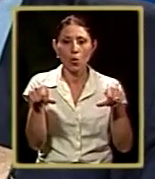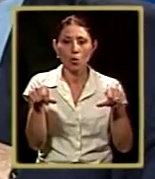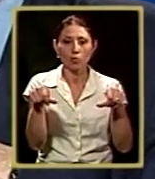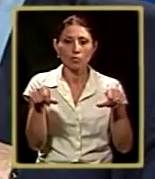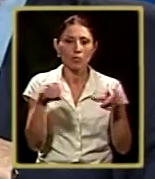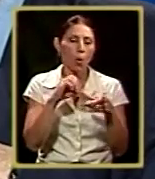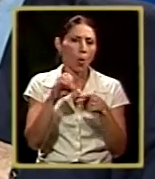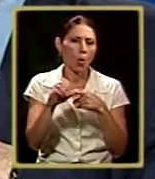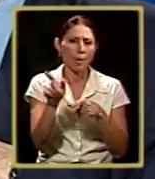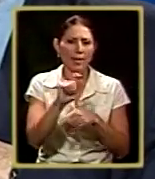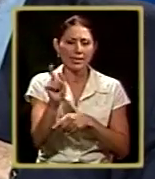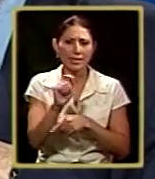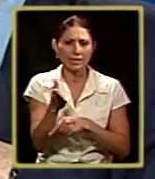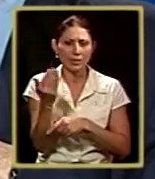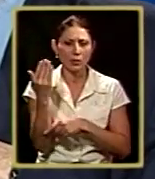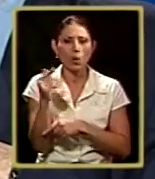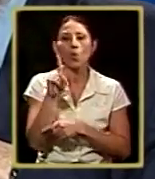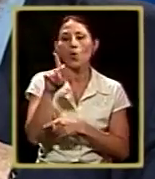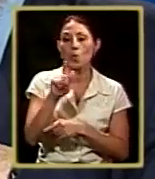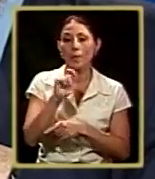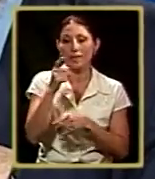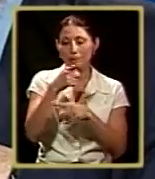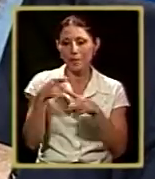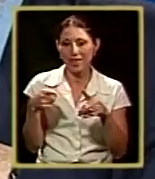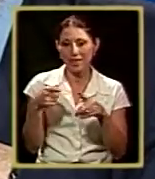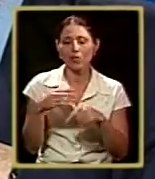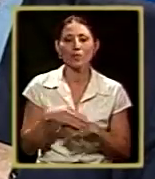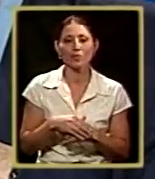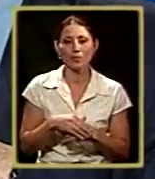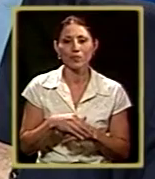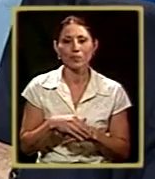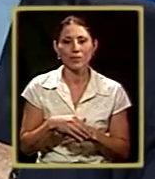tal vez, esas cosas se pasan rápido. Un mes y medio.